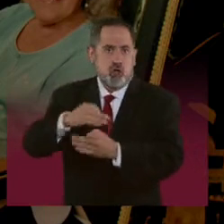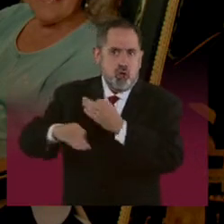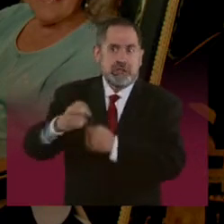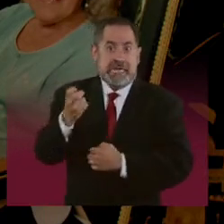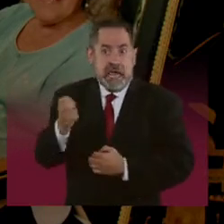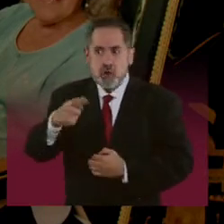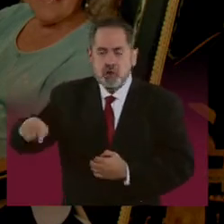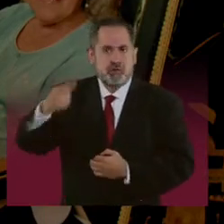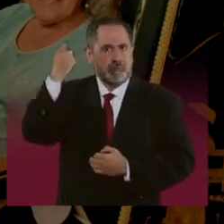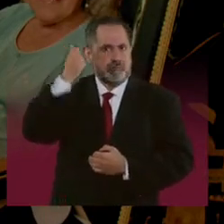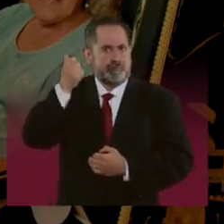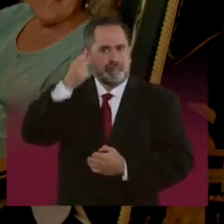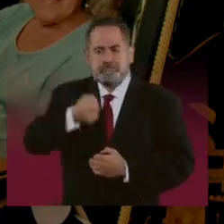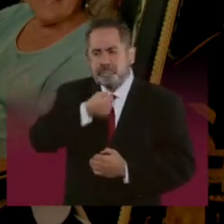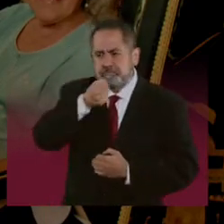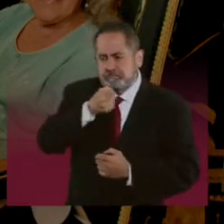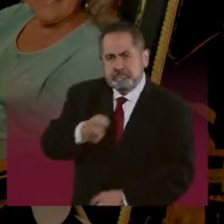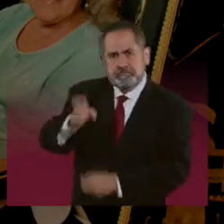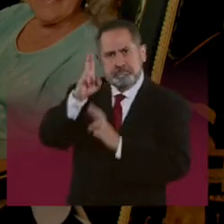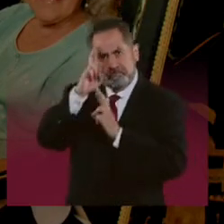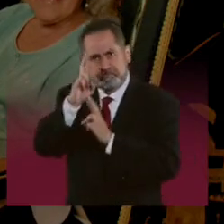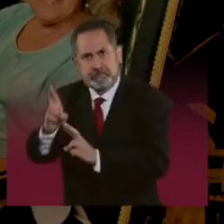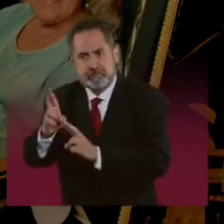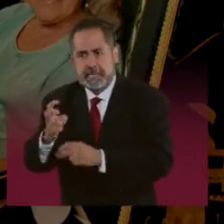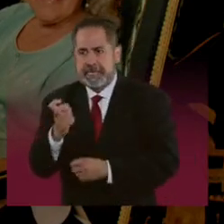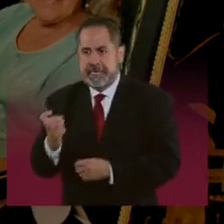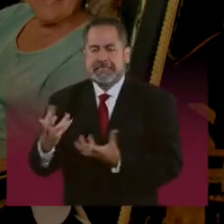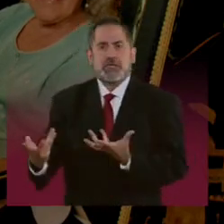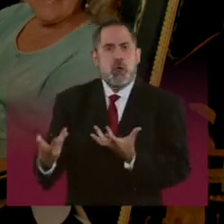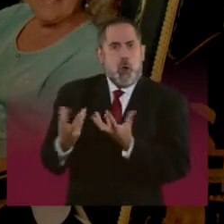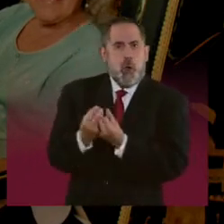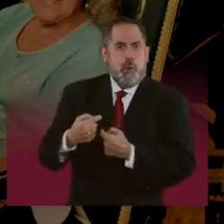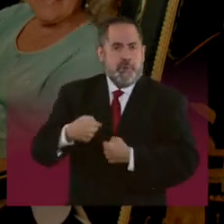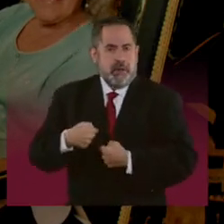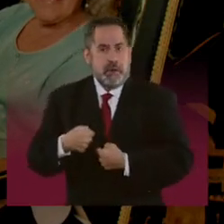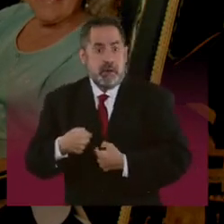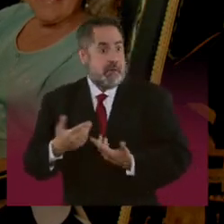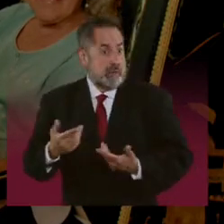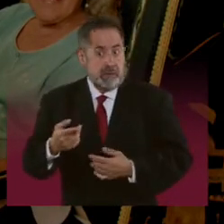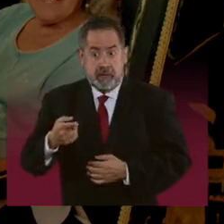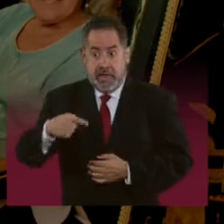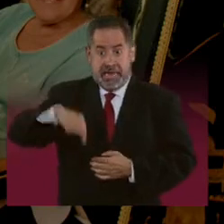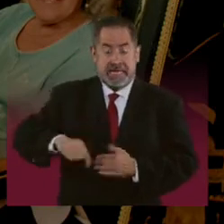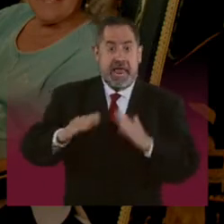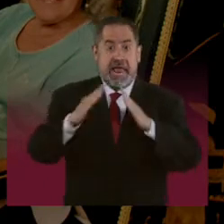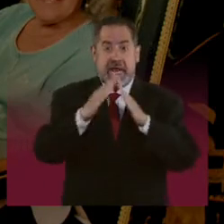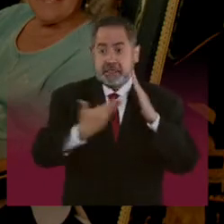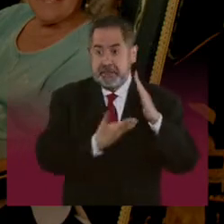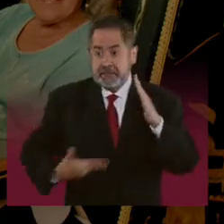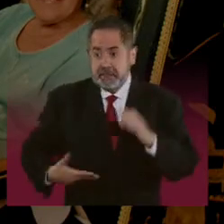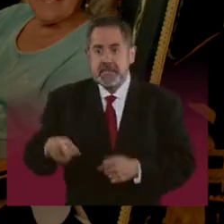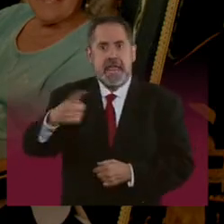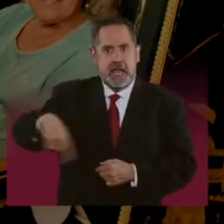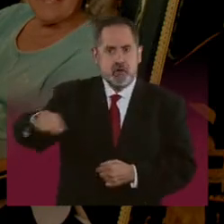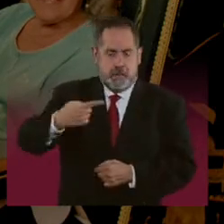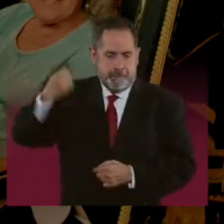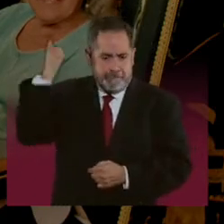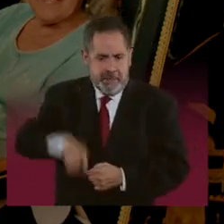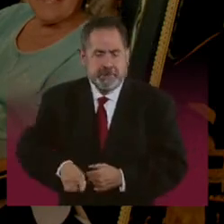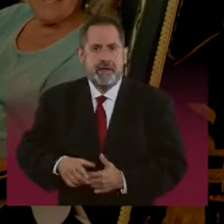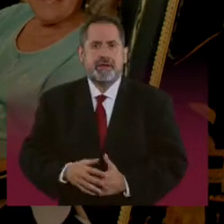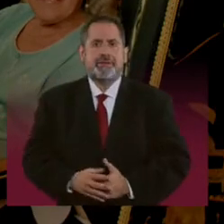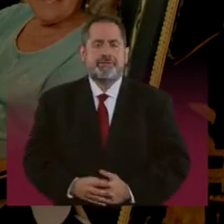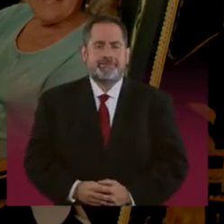los ancianos respetables aquí están conmigo porque ellos mandan en